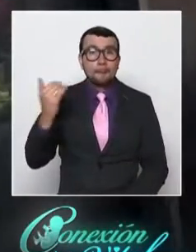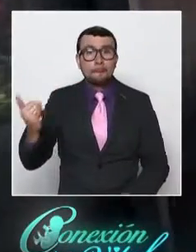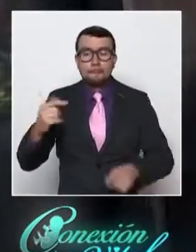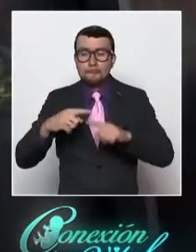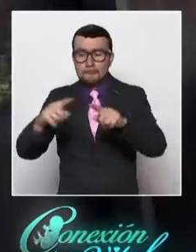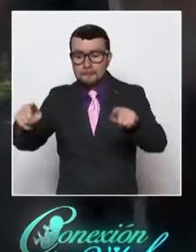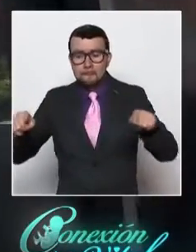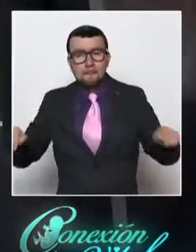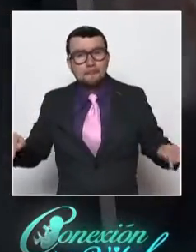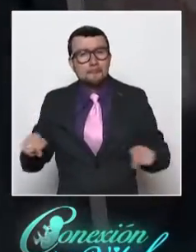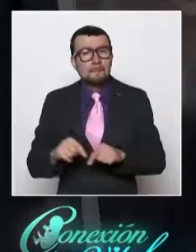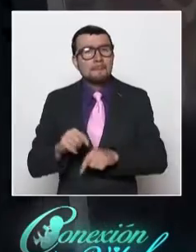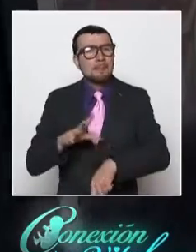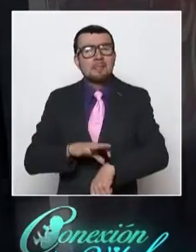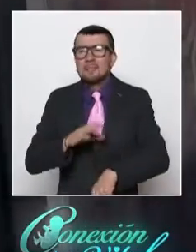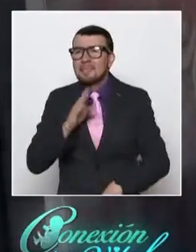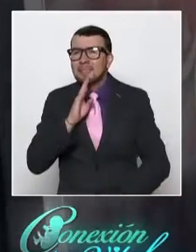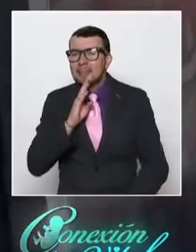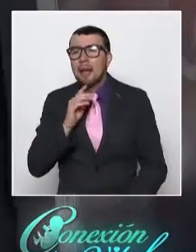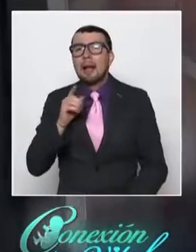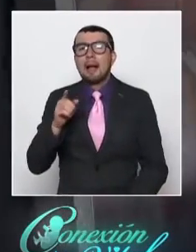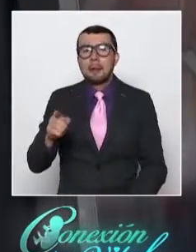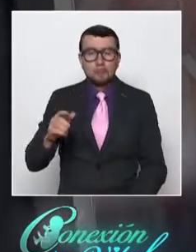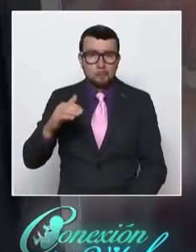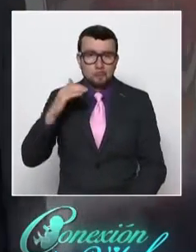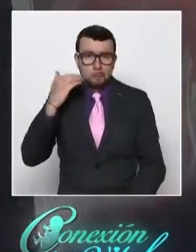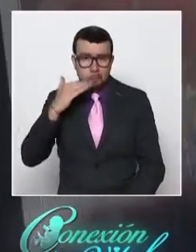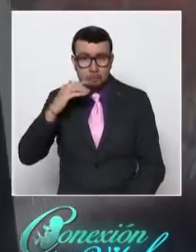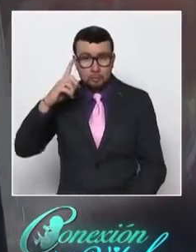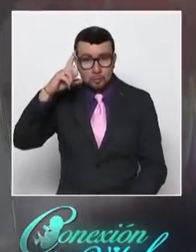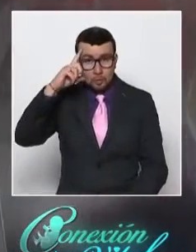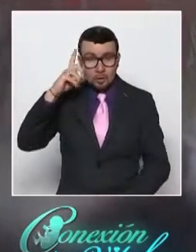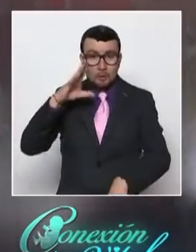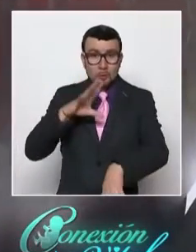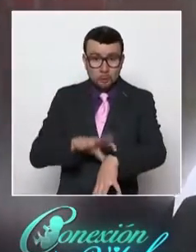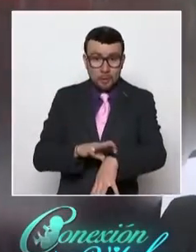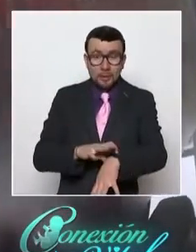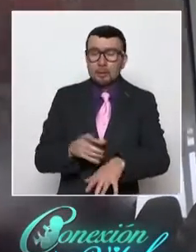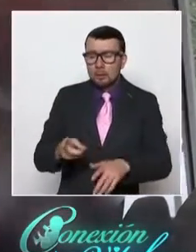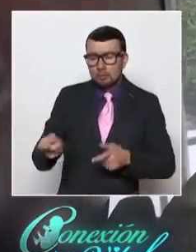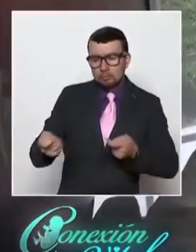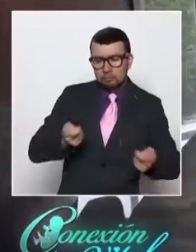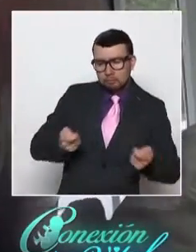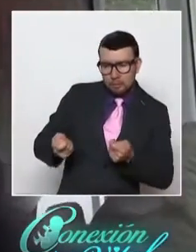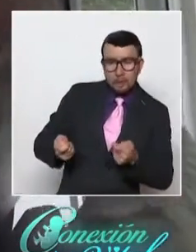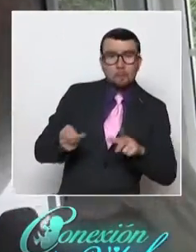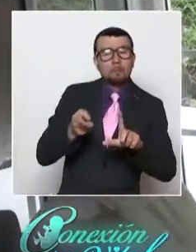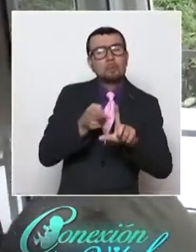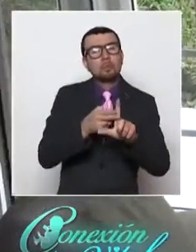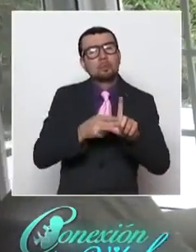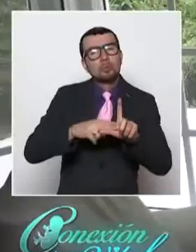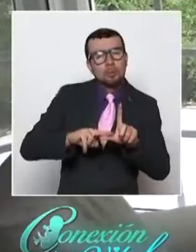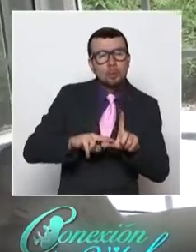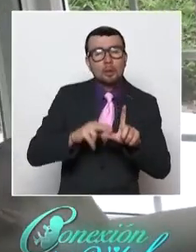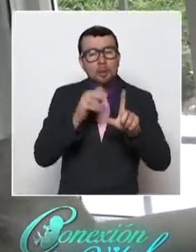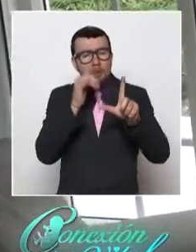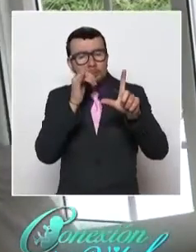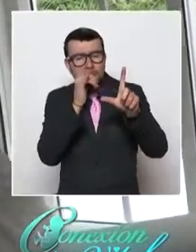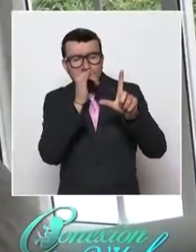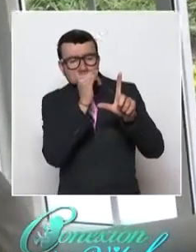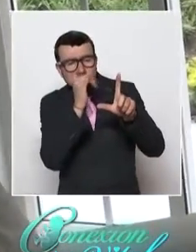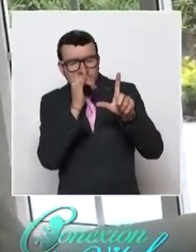que es el consultorio de ginecología, donde hacemos citología, colposcopia,